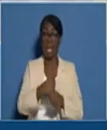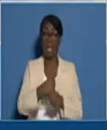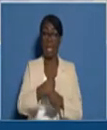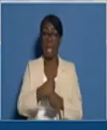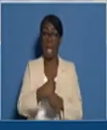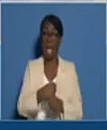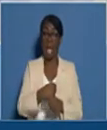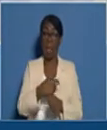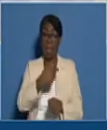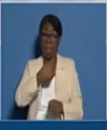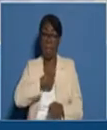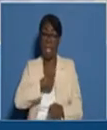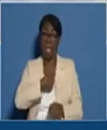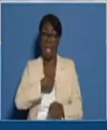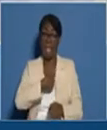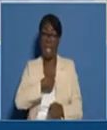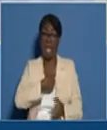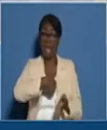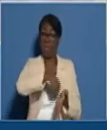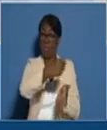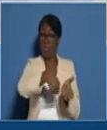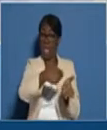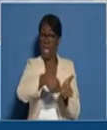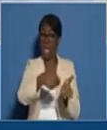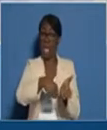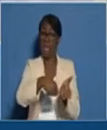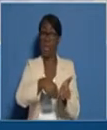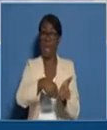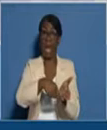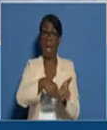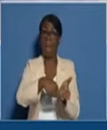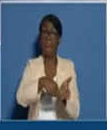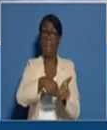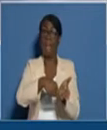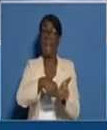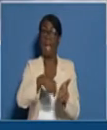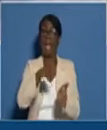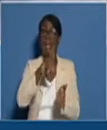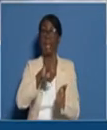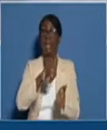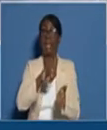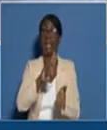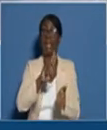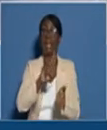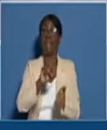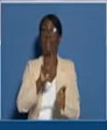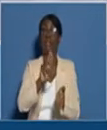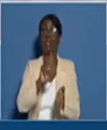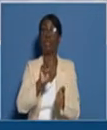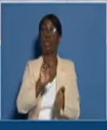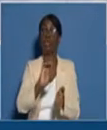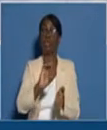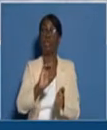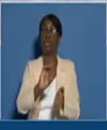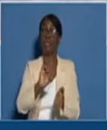me obligan a firmar la renuncia, ¿eso es legal, viceministro? Con todo y liquidación, me